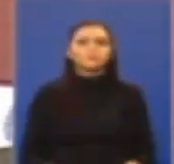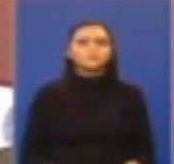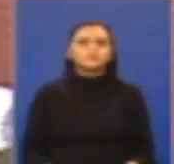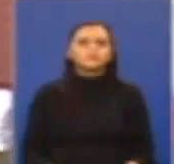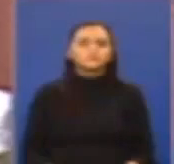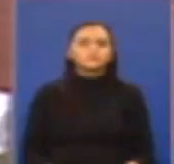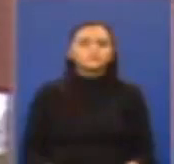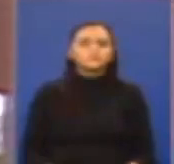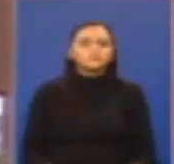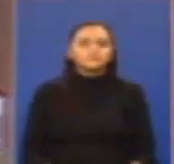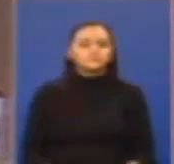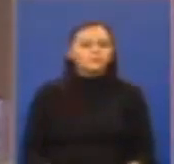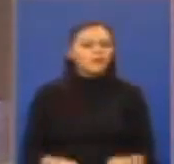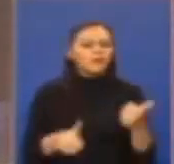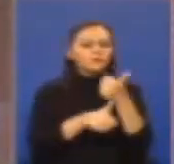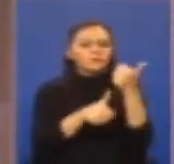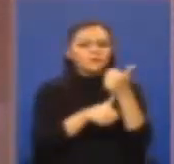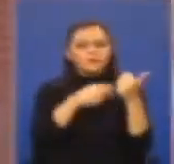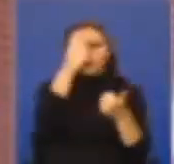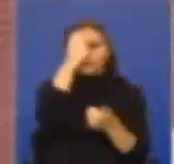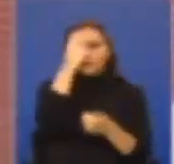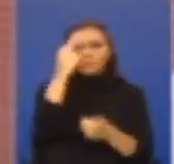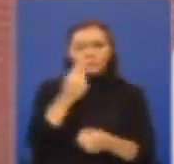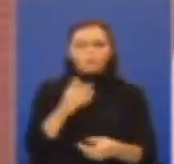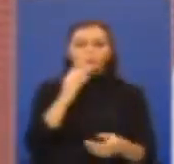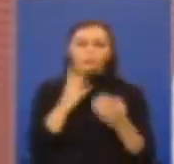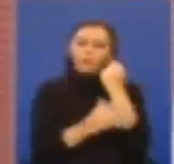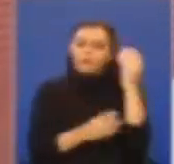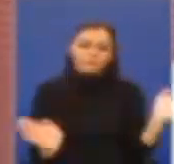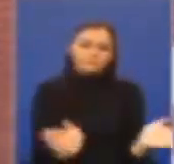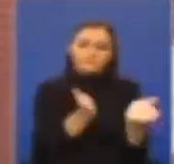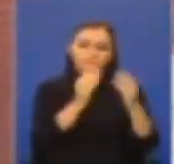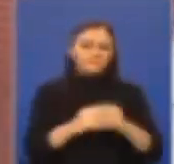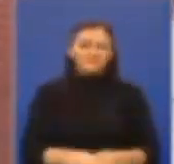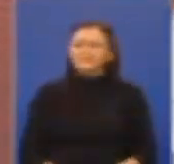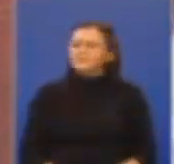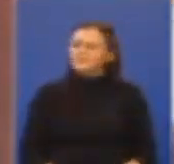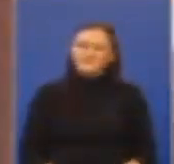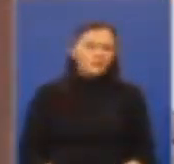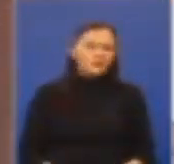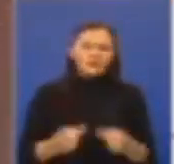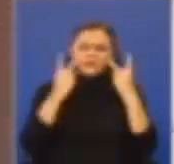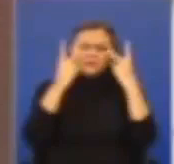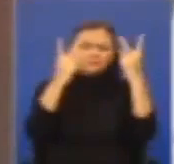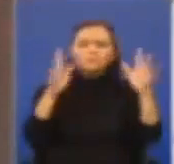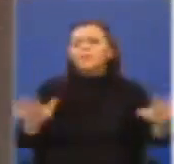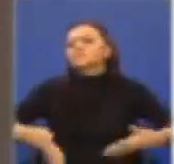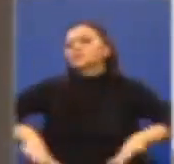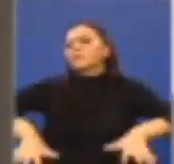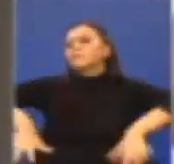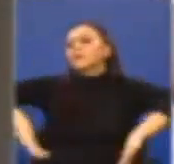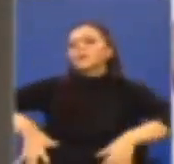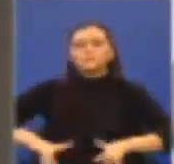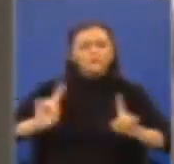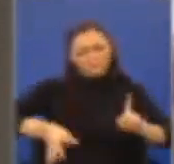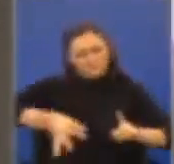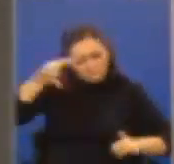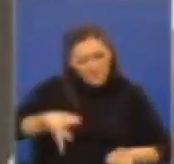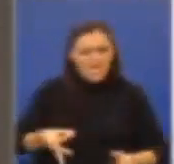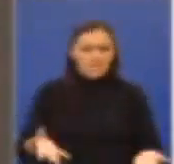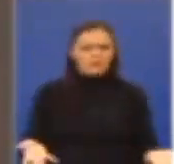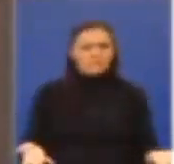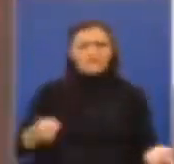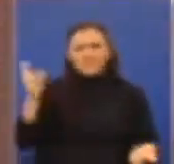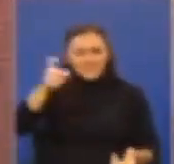para asistente de enfermería, para el otro, para que salgan de la pobreza. Esa no es la visión correcta. No es solo para que la gente salga de la pobreza, sino en función